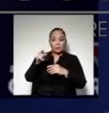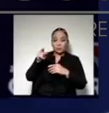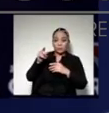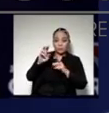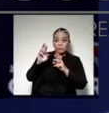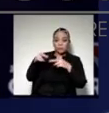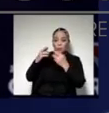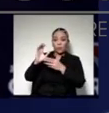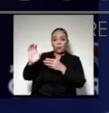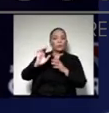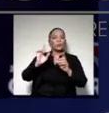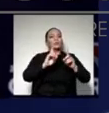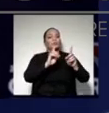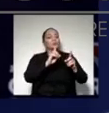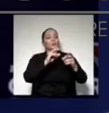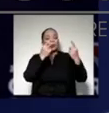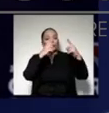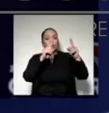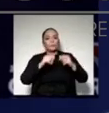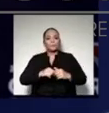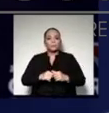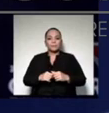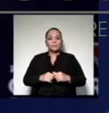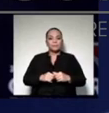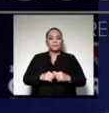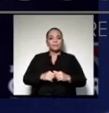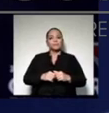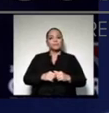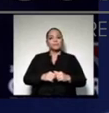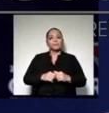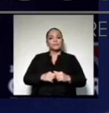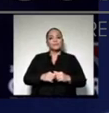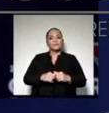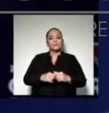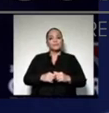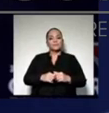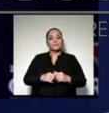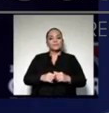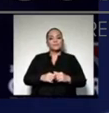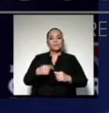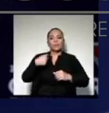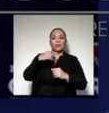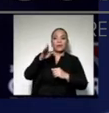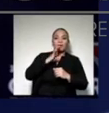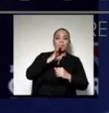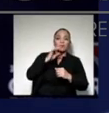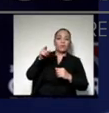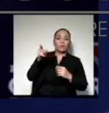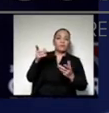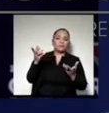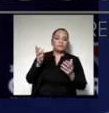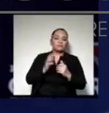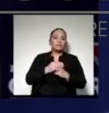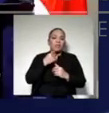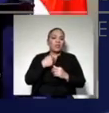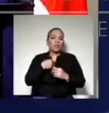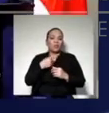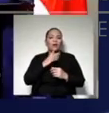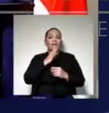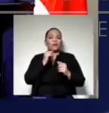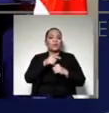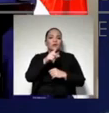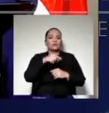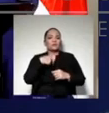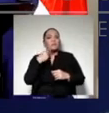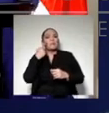no. No se llevó a cabo porque lo que me dijeron fue vaya y hable con ella, es como ir a hablar con él. No, nada más. Usted para no que lo pateen